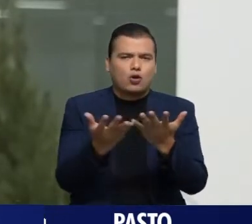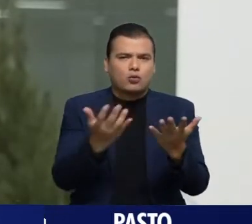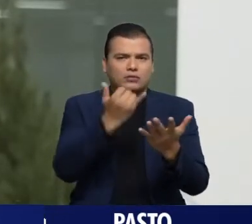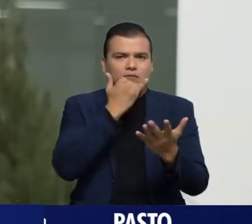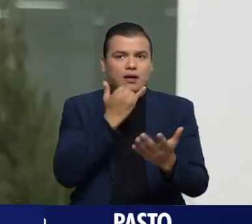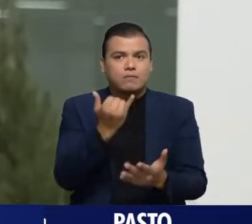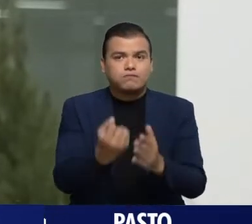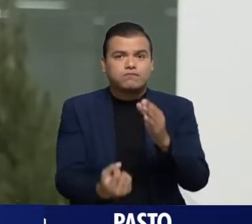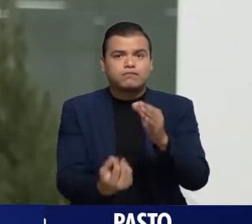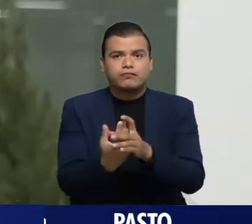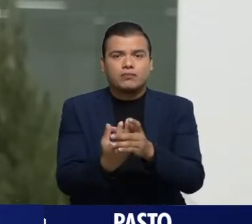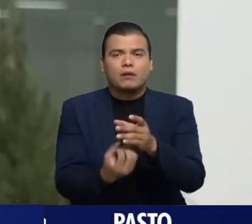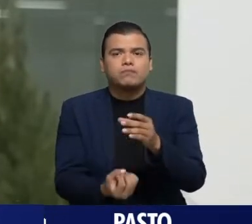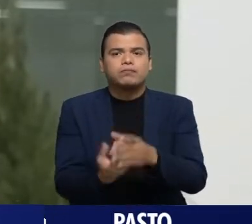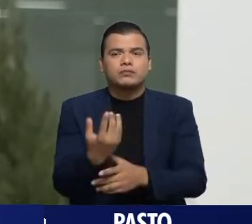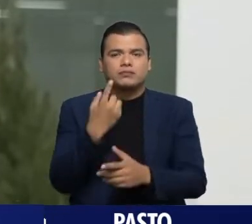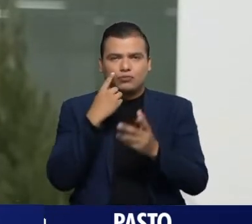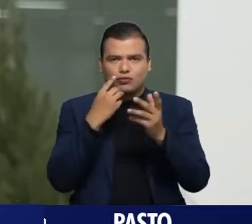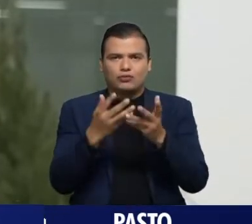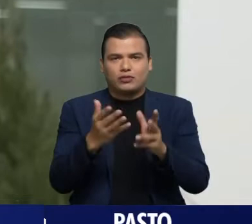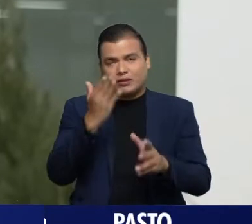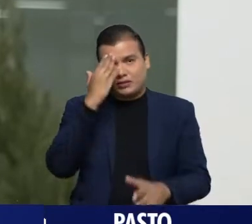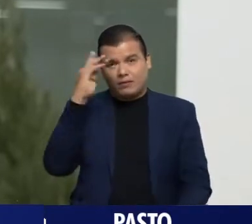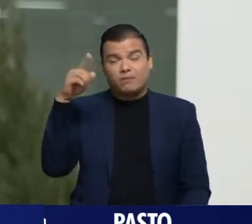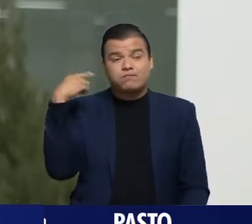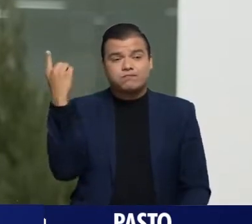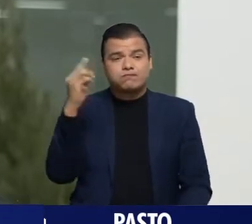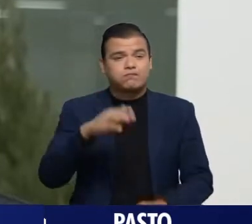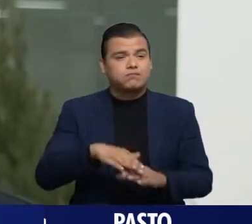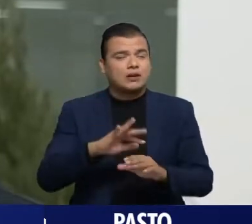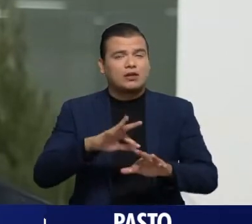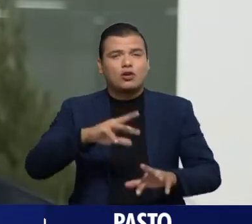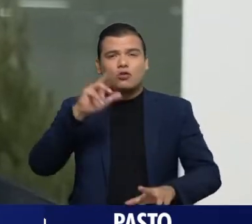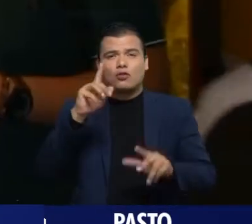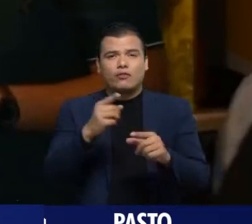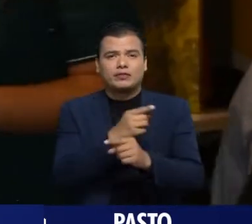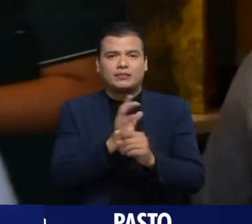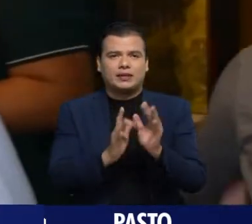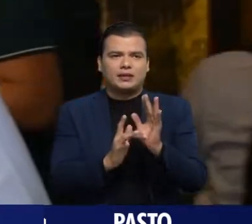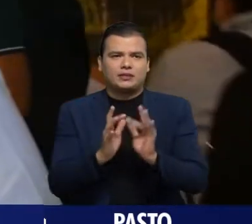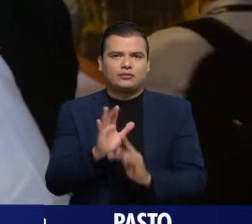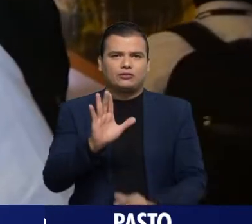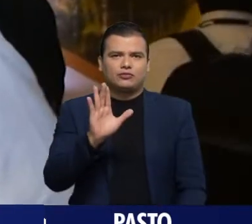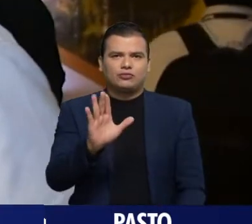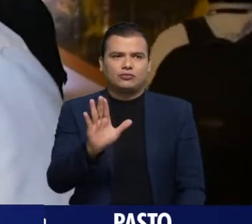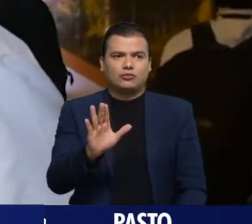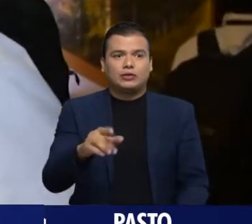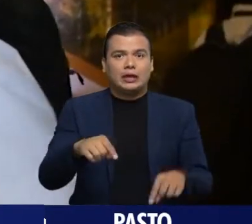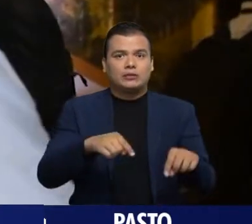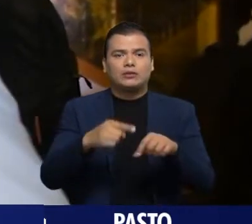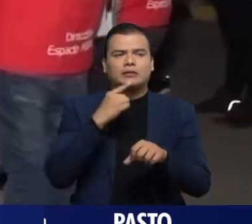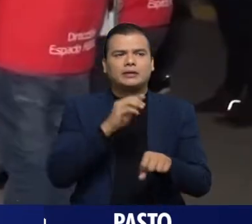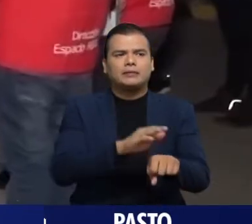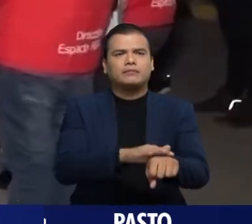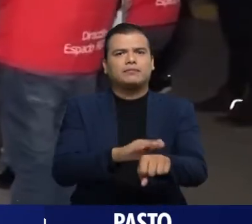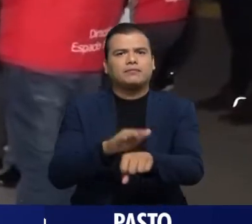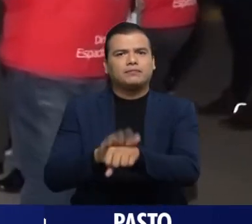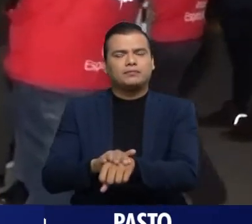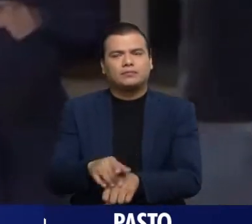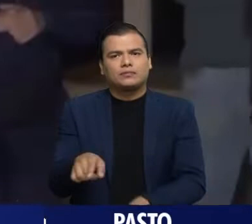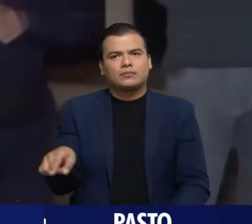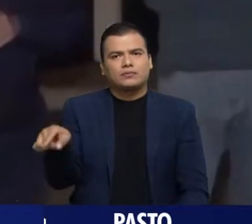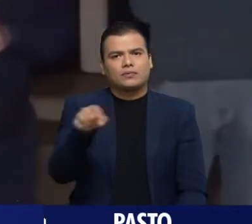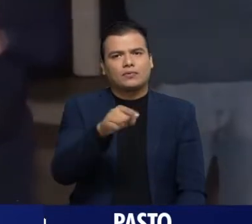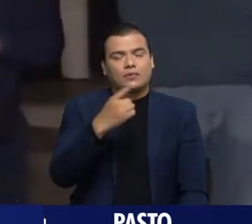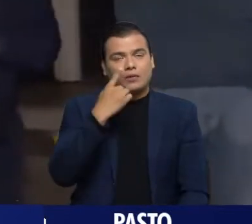del delito de hurto que generalmente se suele disparar en época de Semana Santa. Las autoridades reiteran el llamado a la comunidad